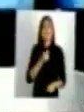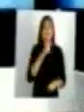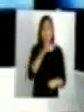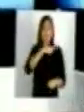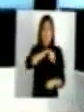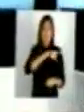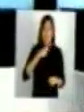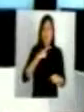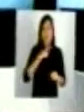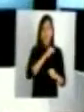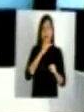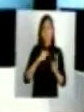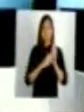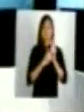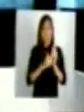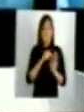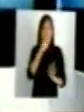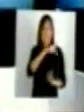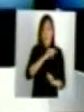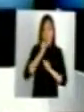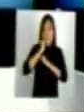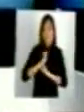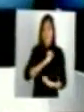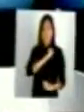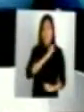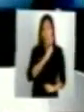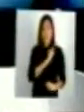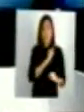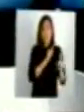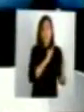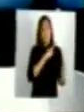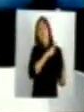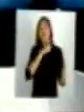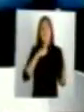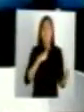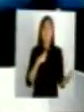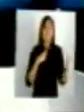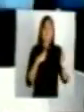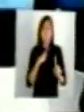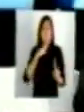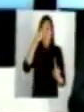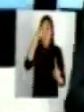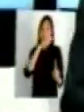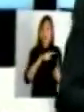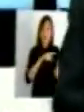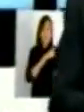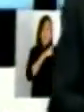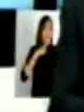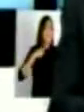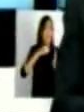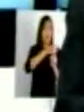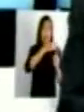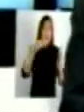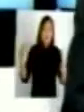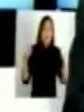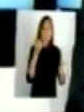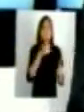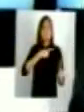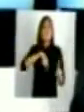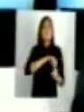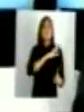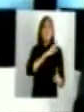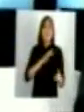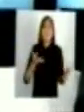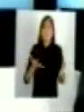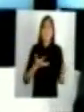Bueno, pues ahí tiene usted una síntesis de lo que plantearon. Hoy hemos invitado a especialistas y observadores de